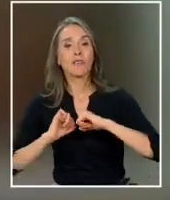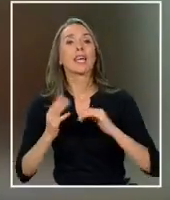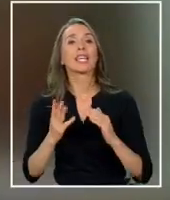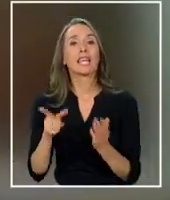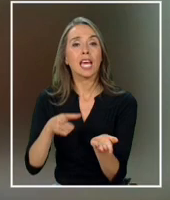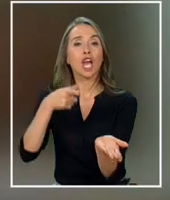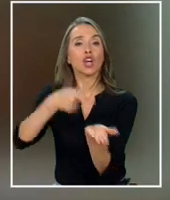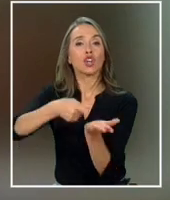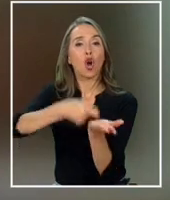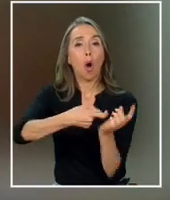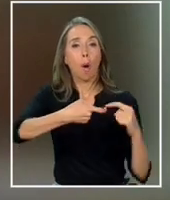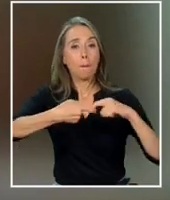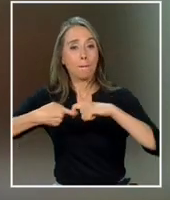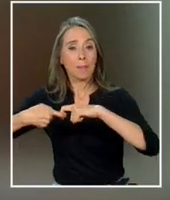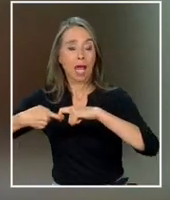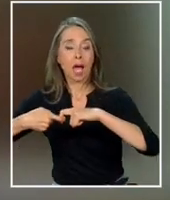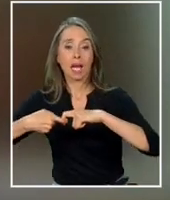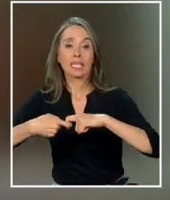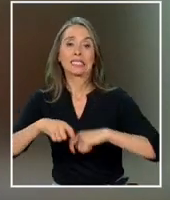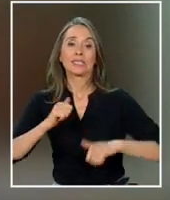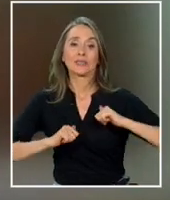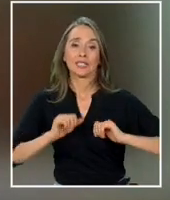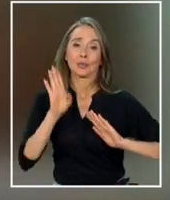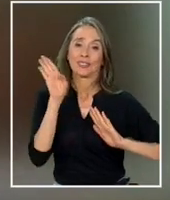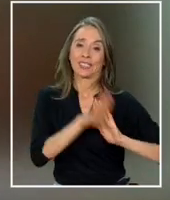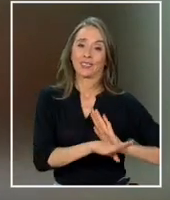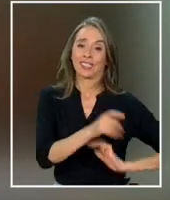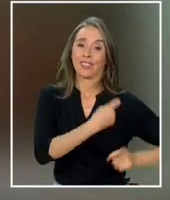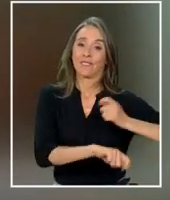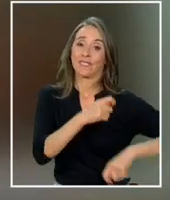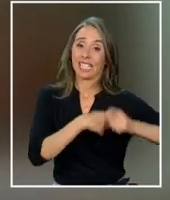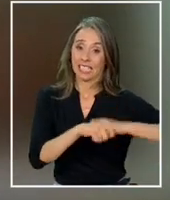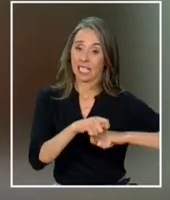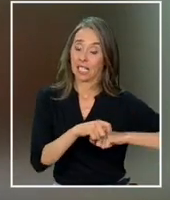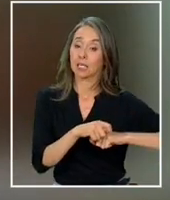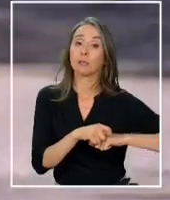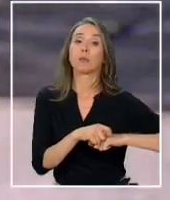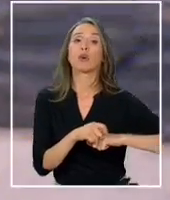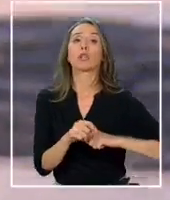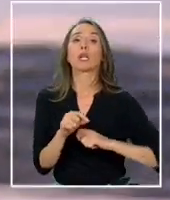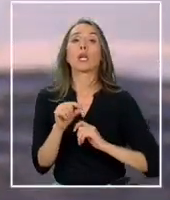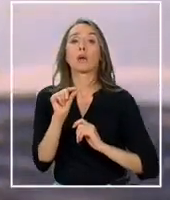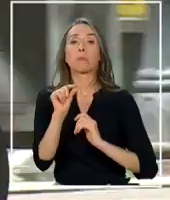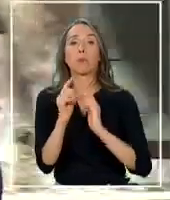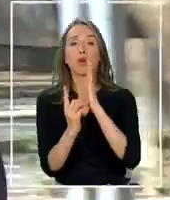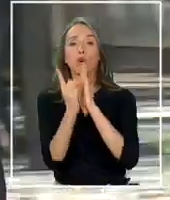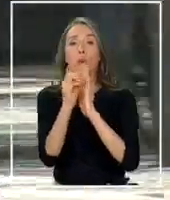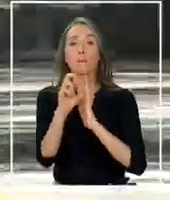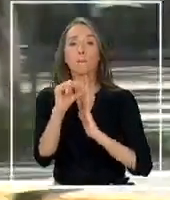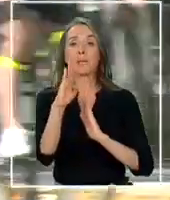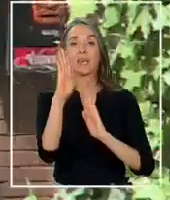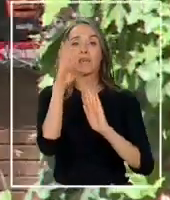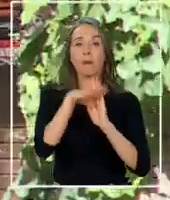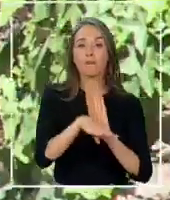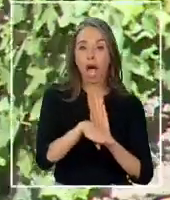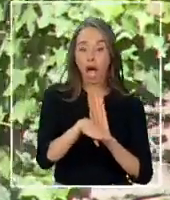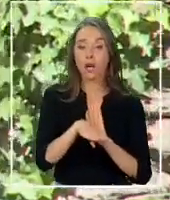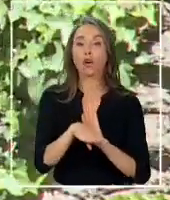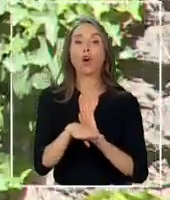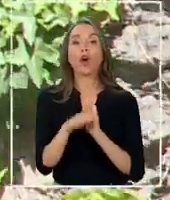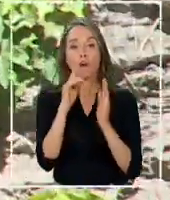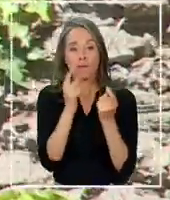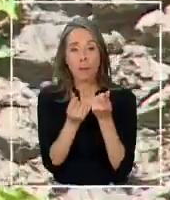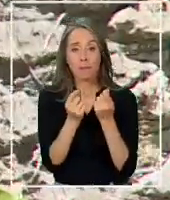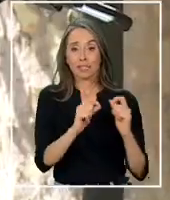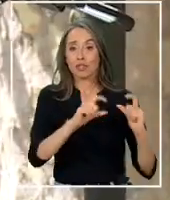con el consumo van a sufrir, digamos. Estamos en una situación de bajo crecimiento, la inflación ha resultado ser más